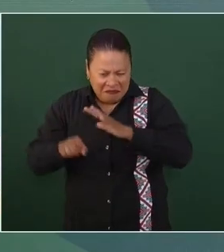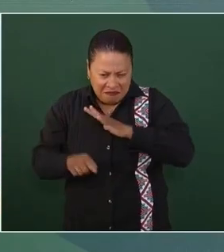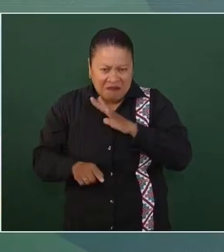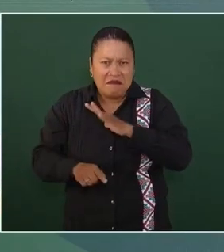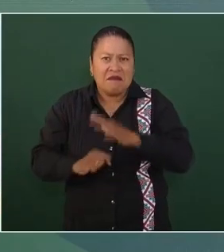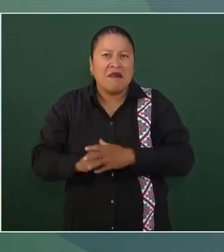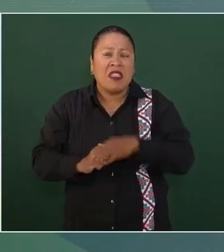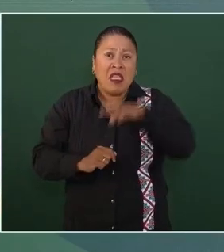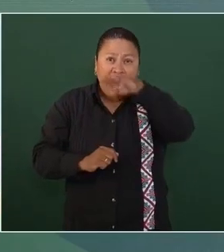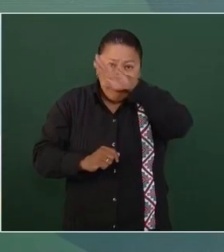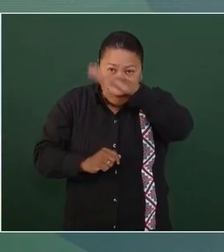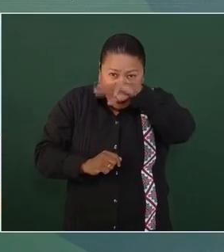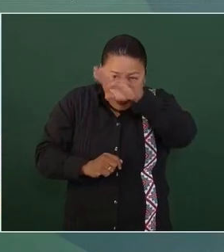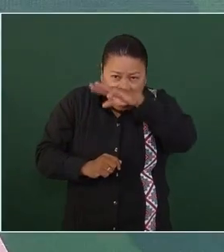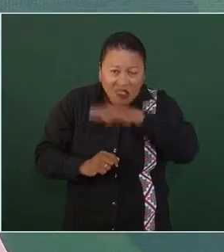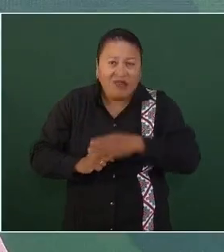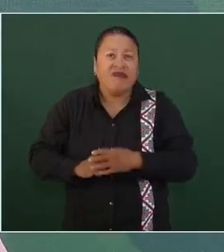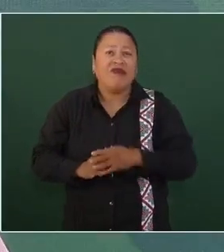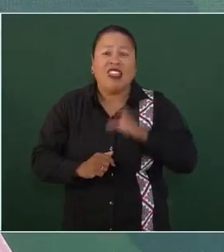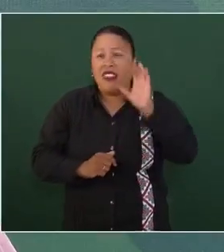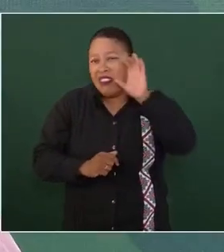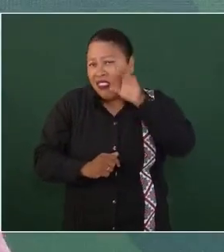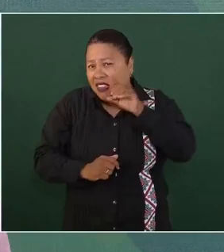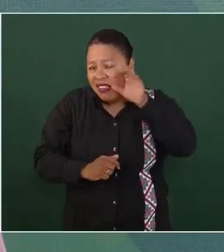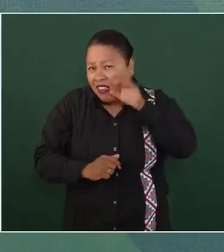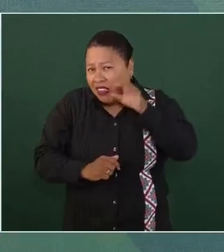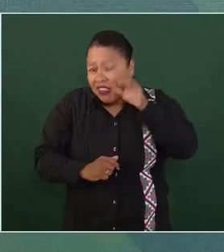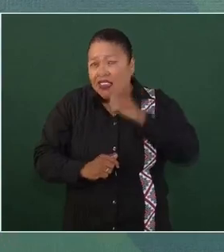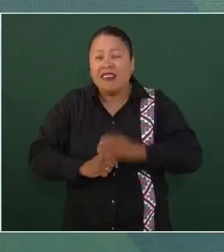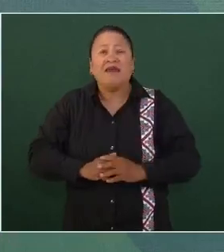mango naranja